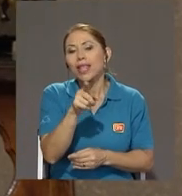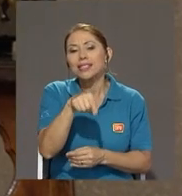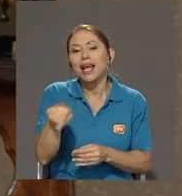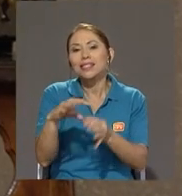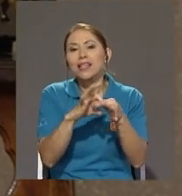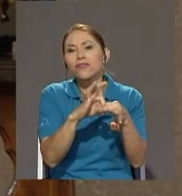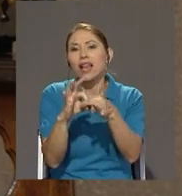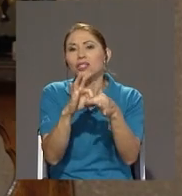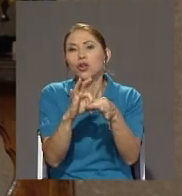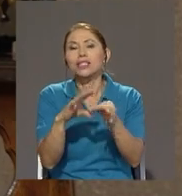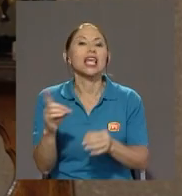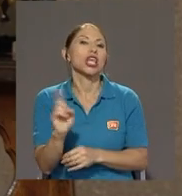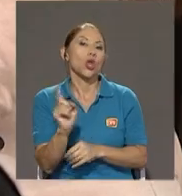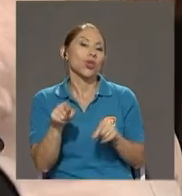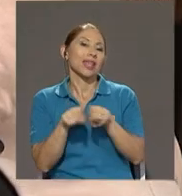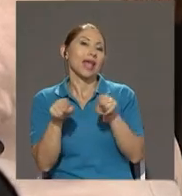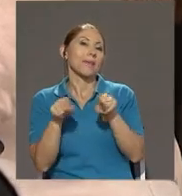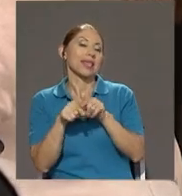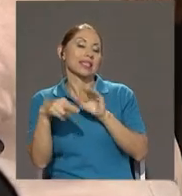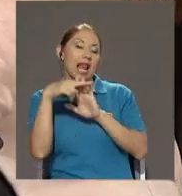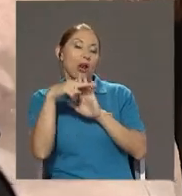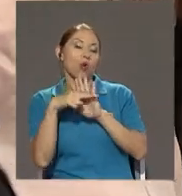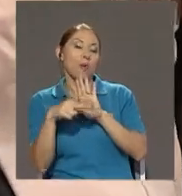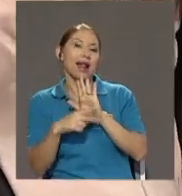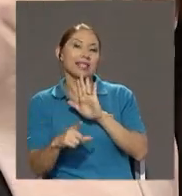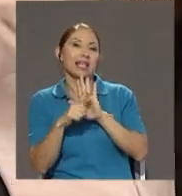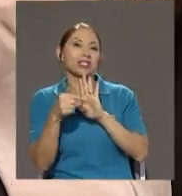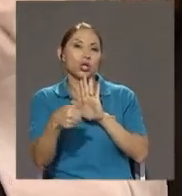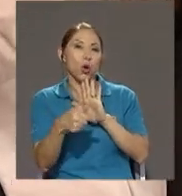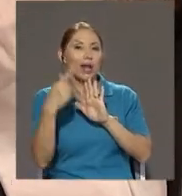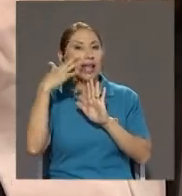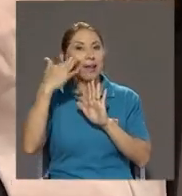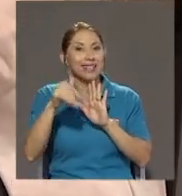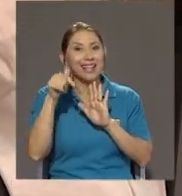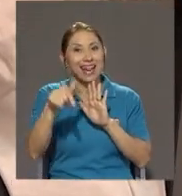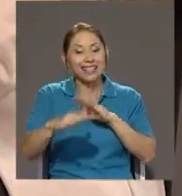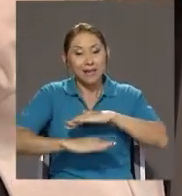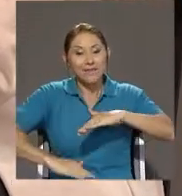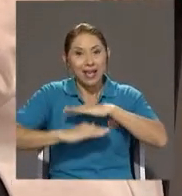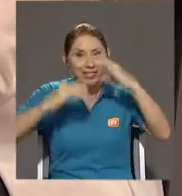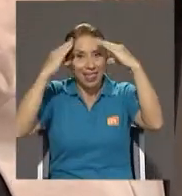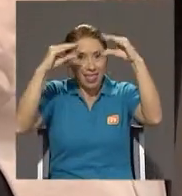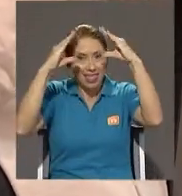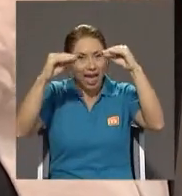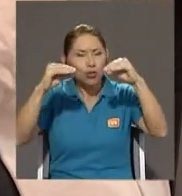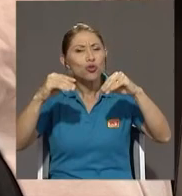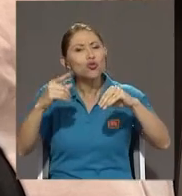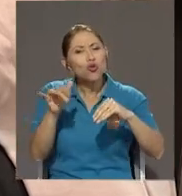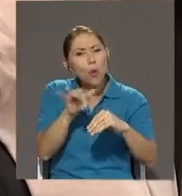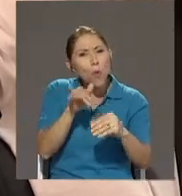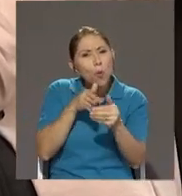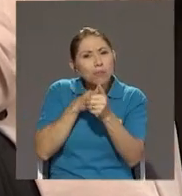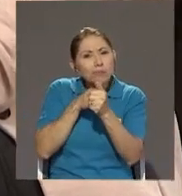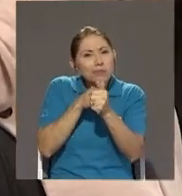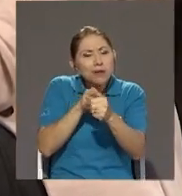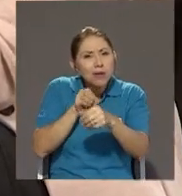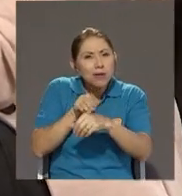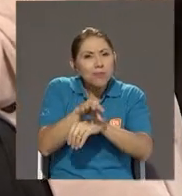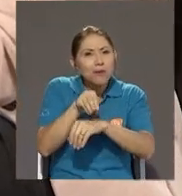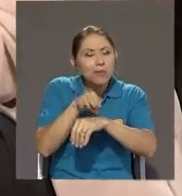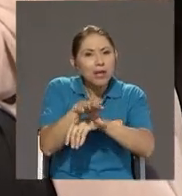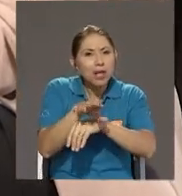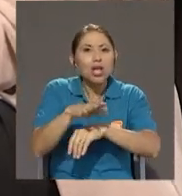normalización, que ese es otro de los temas que pareciera que la base de datos nos tira señales sobre el grado